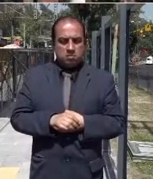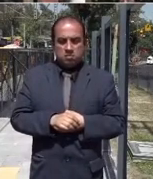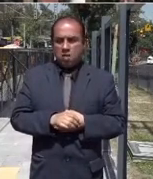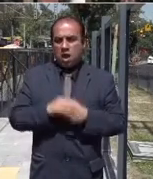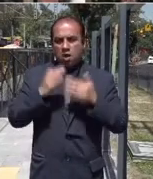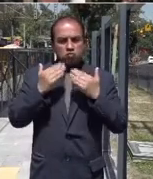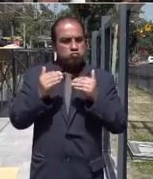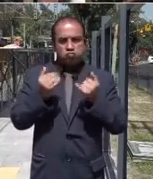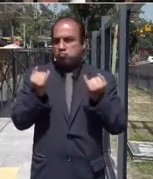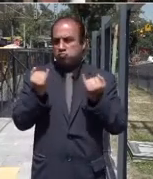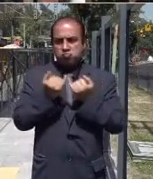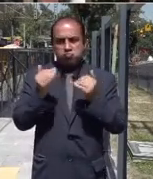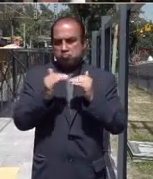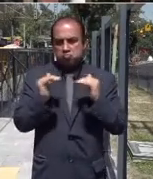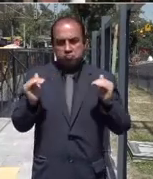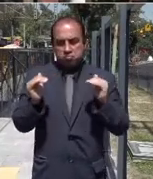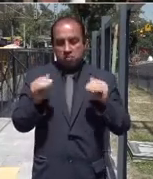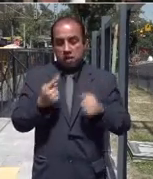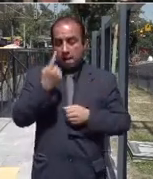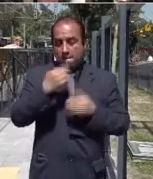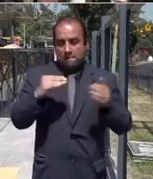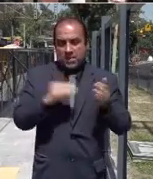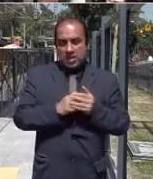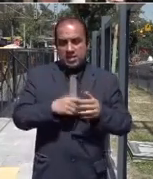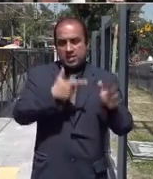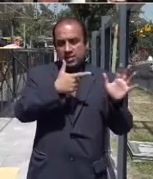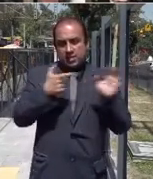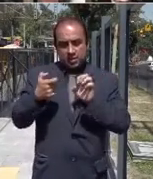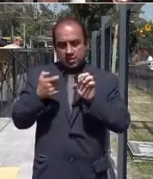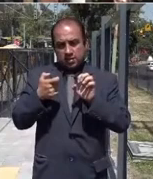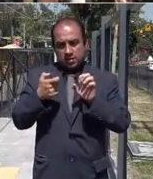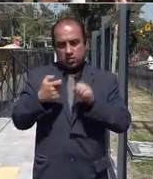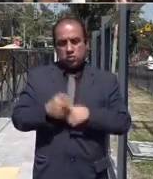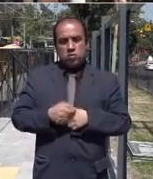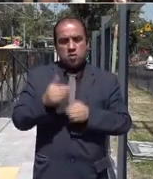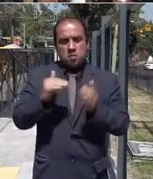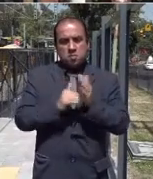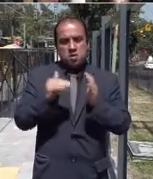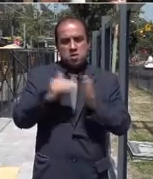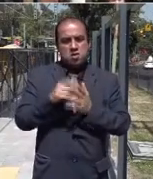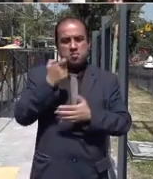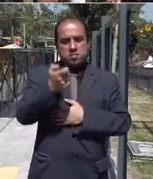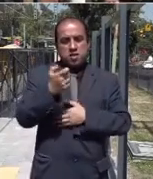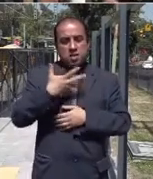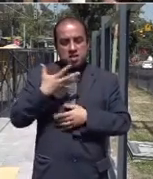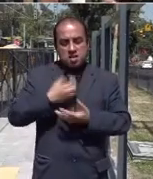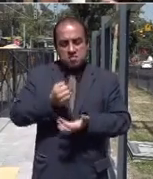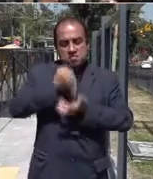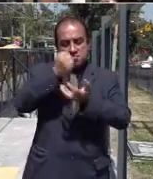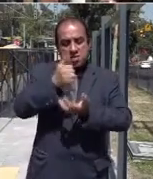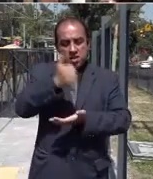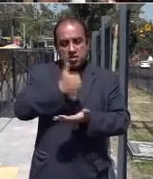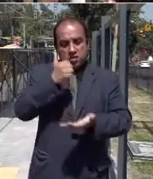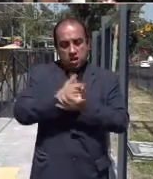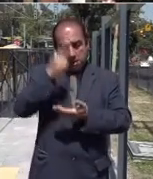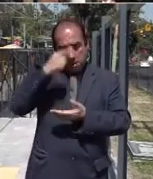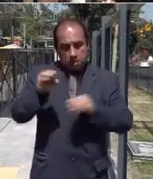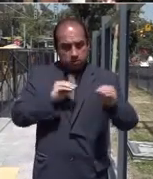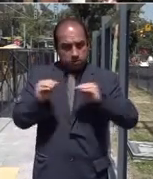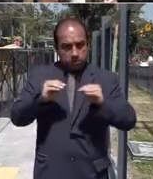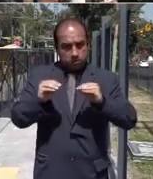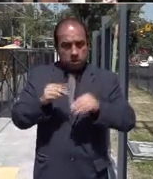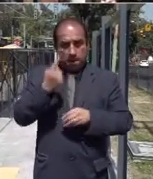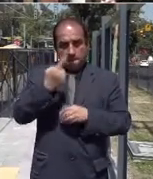alguno. 1.700 millones de pesos son los que está invirtiendo la ciudad en movilidad. 1.300